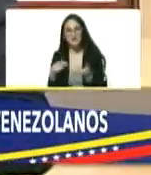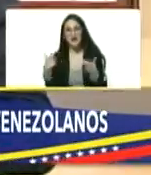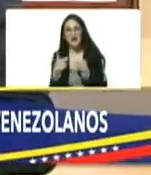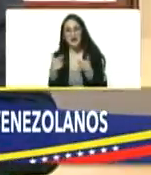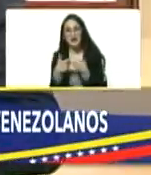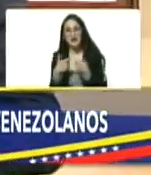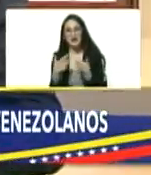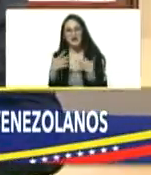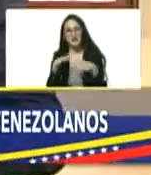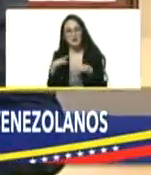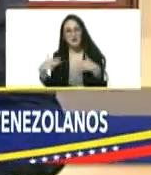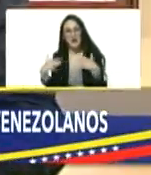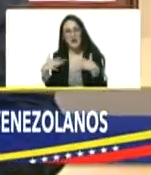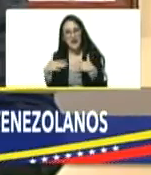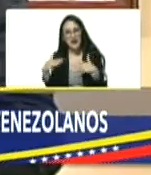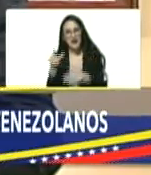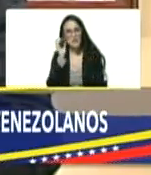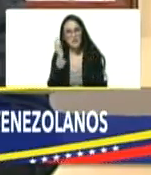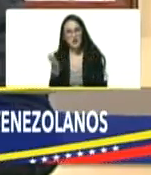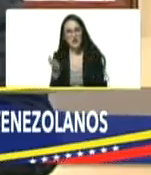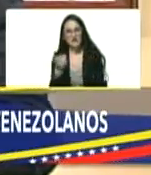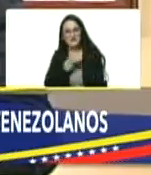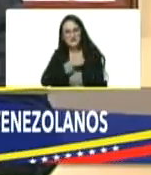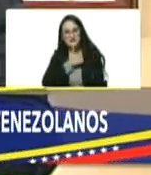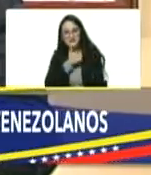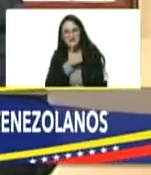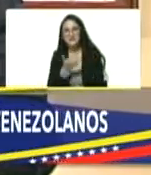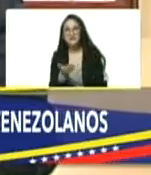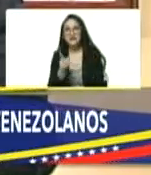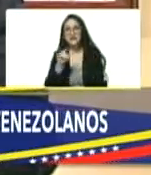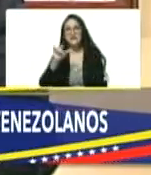de siempre, Lilia Vera. Lilia.